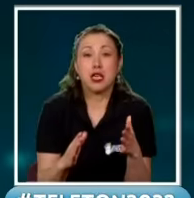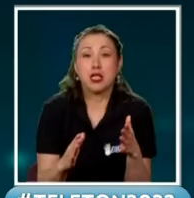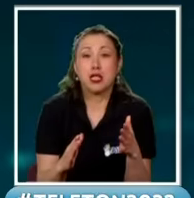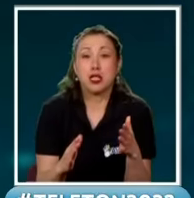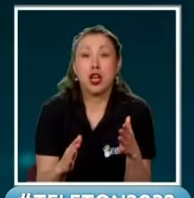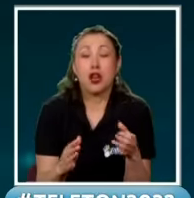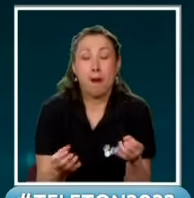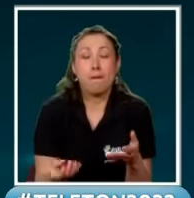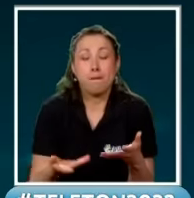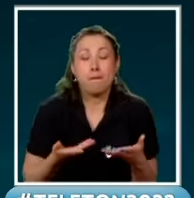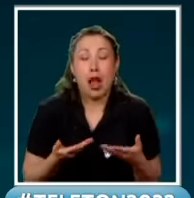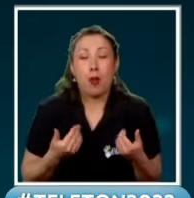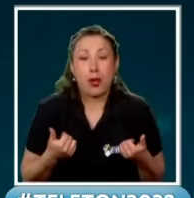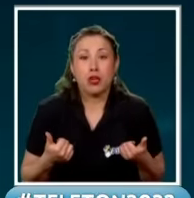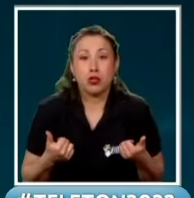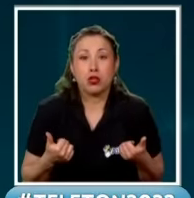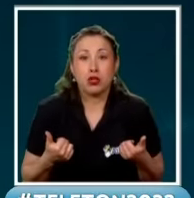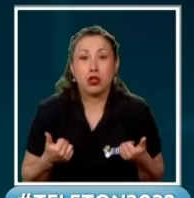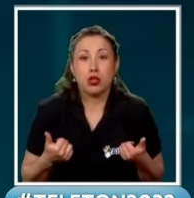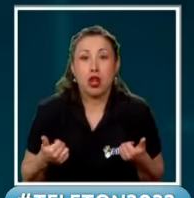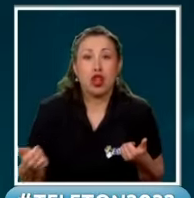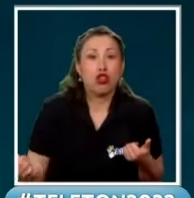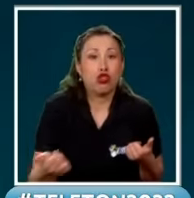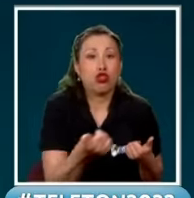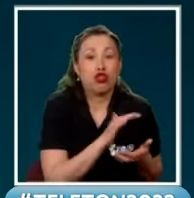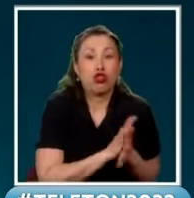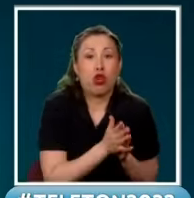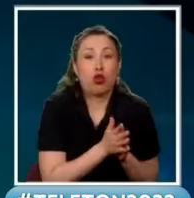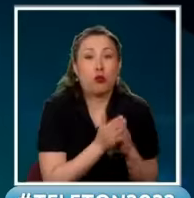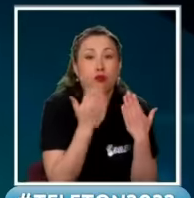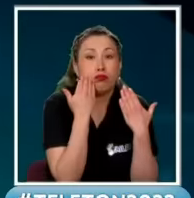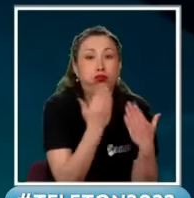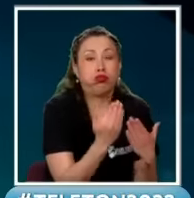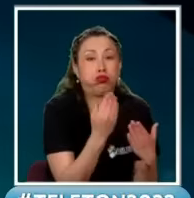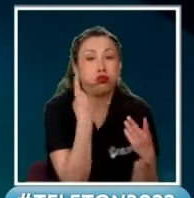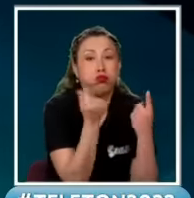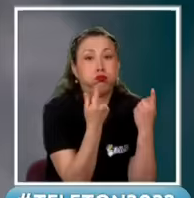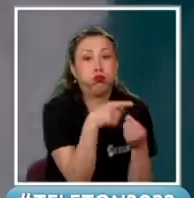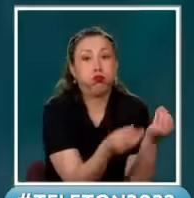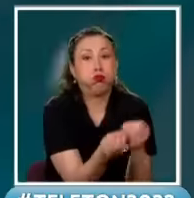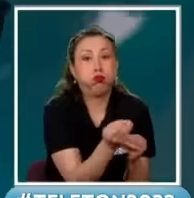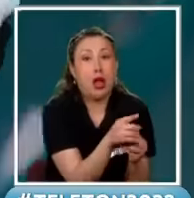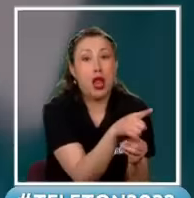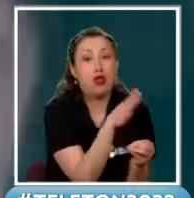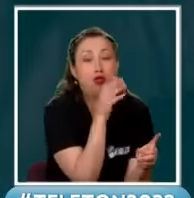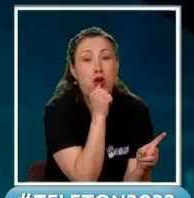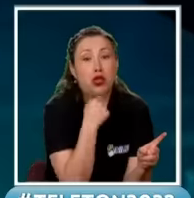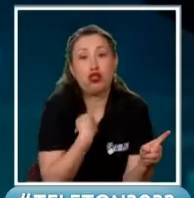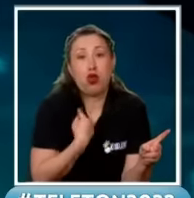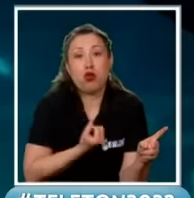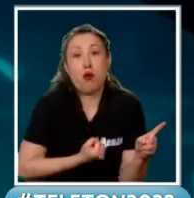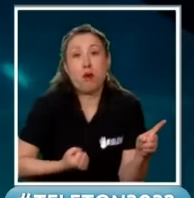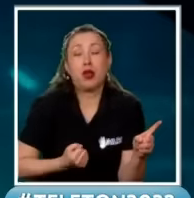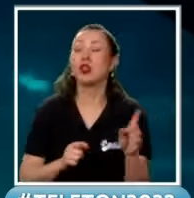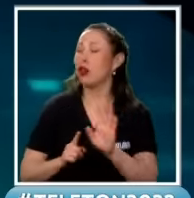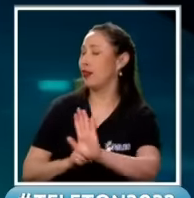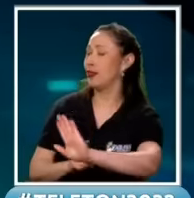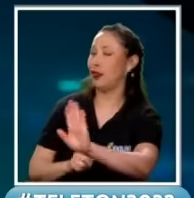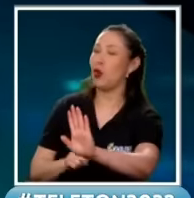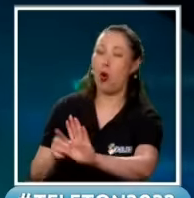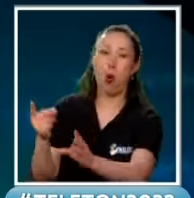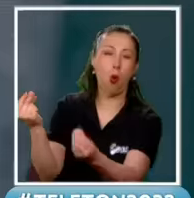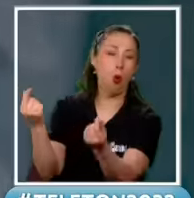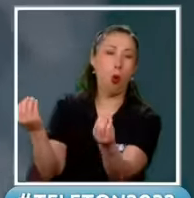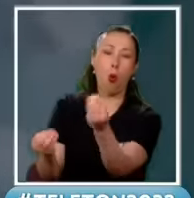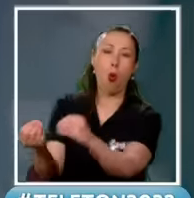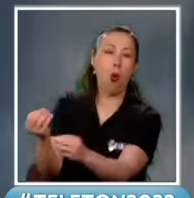Me lo merezco. Todo se lo debo a mi creador. Sin él yo no existiría. No, es impresionante